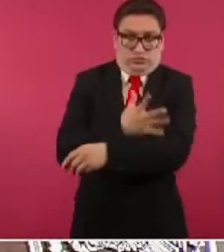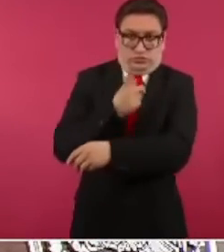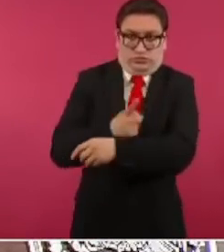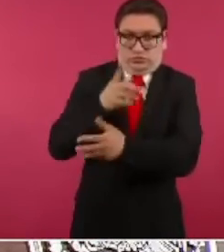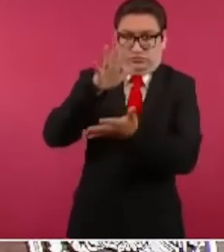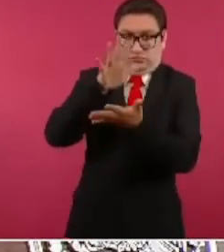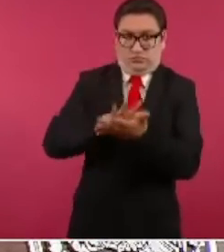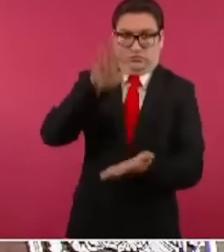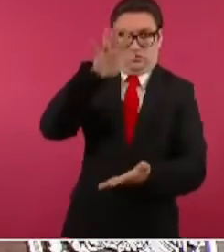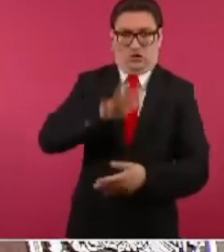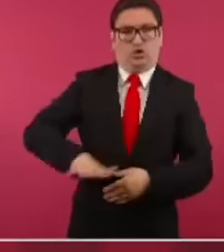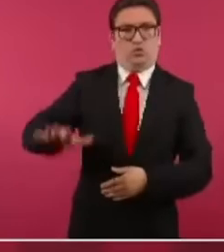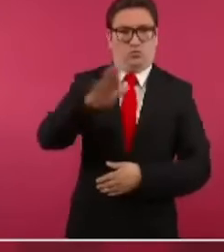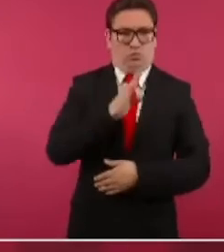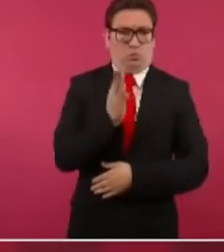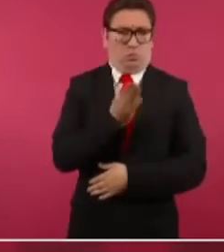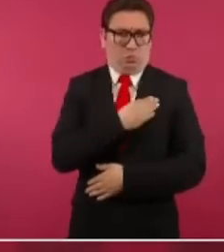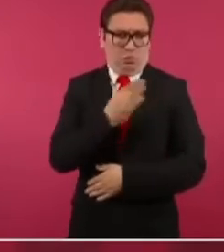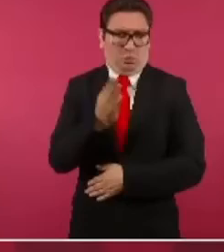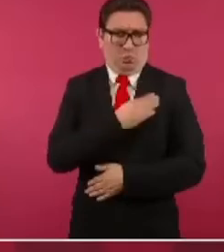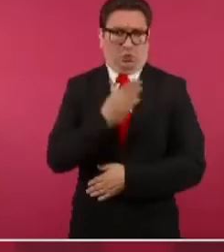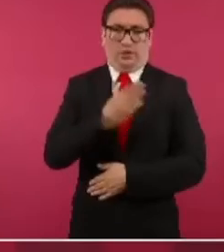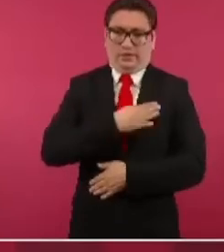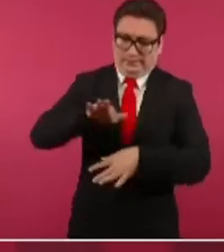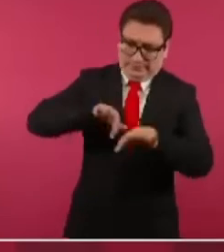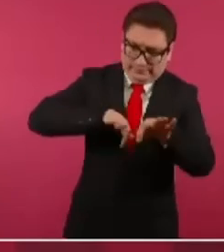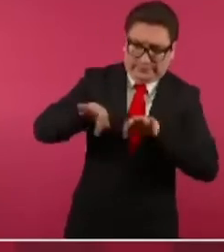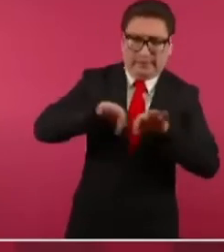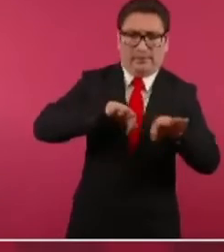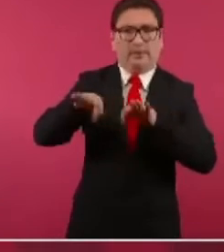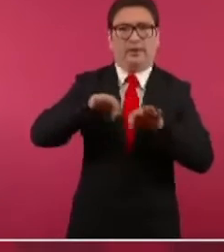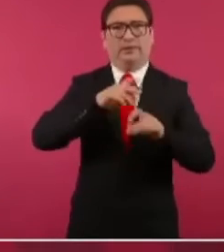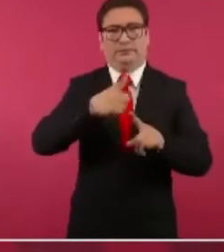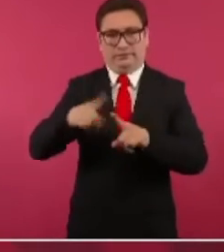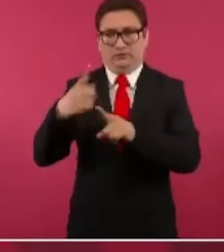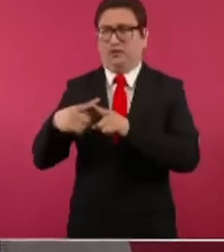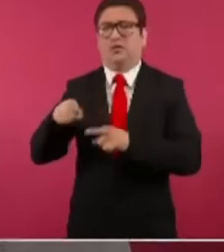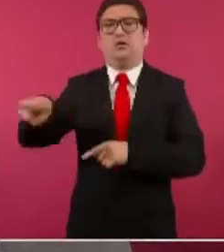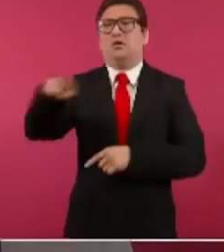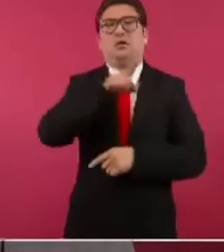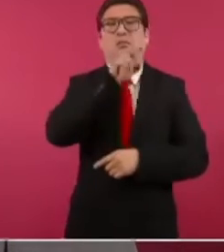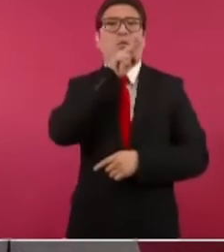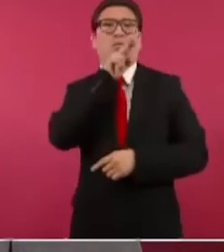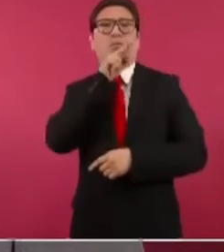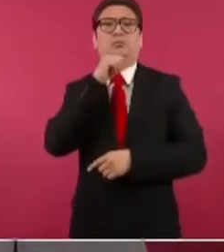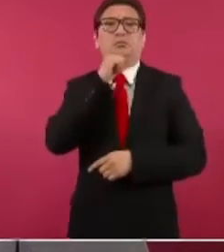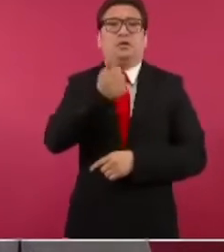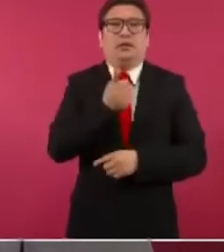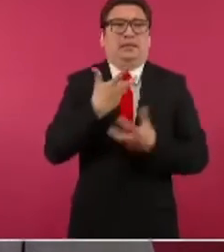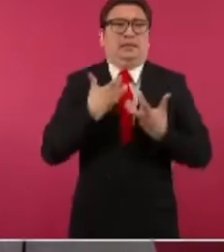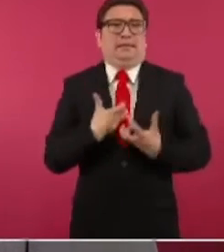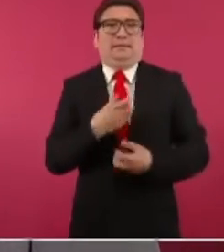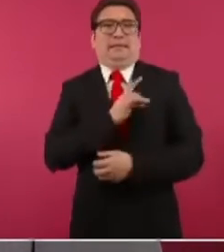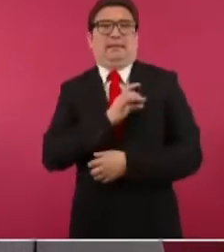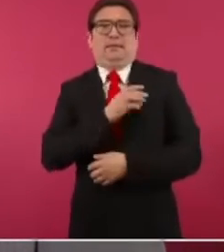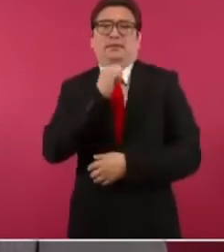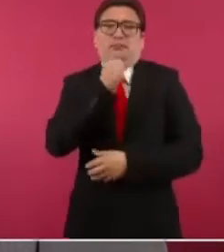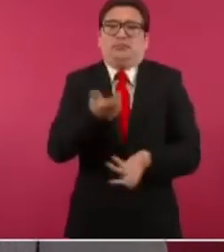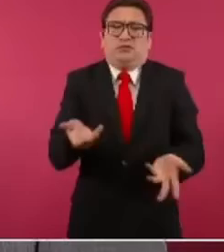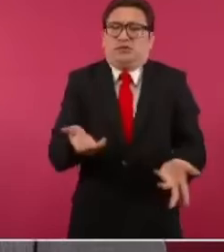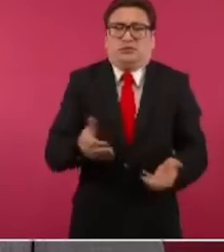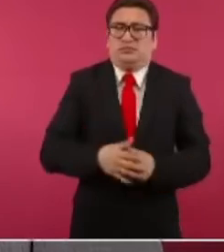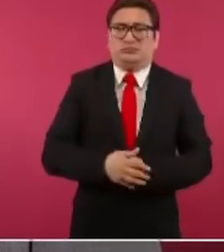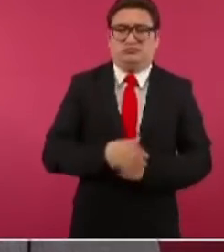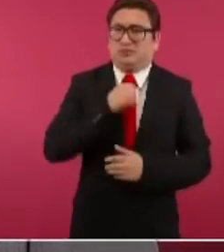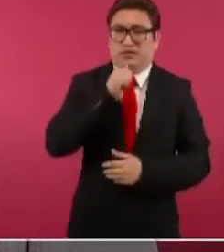mayoría, gente buena, gente trabajadora, gente honesta, no tienen nada que temer, nada,